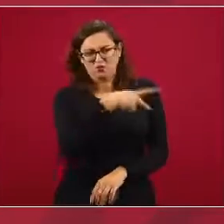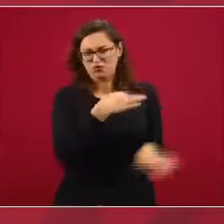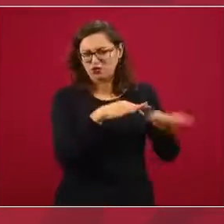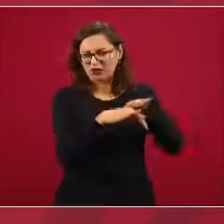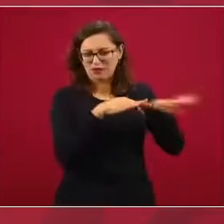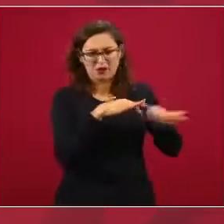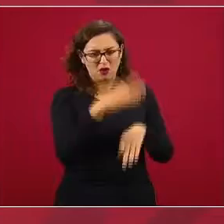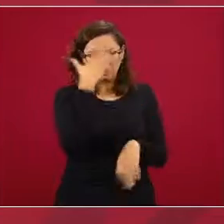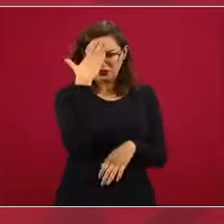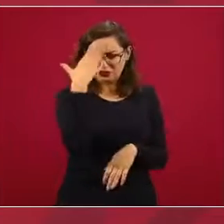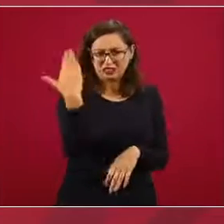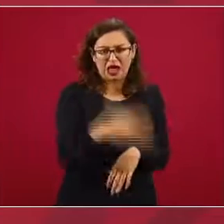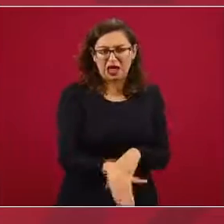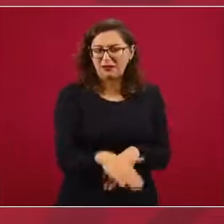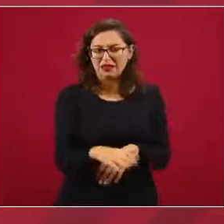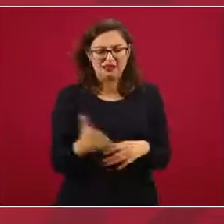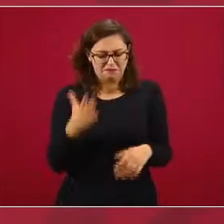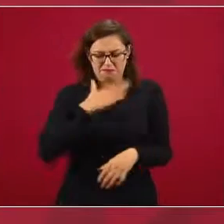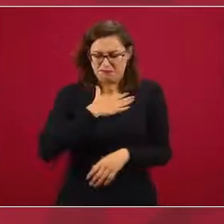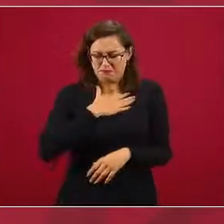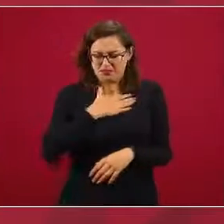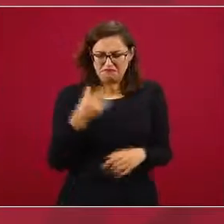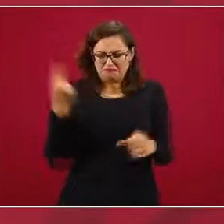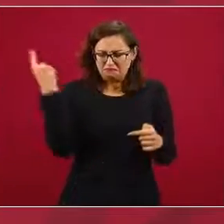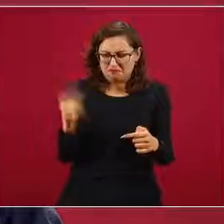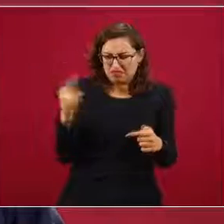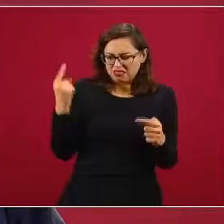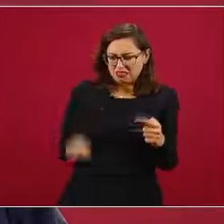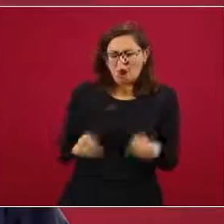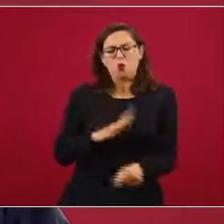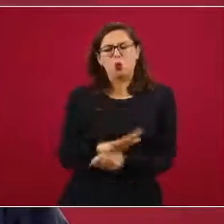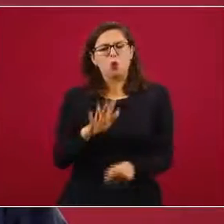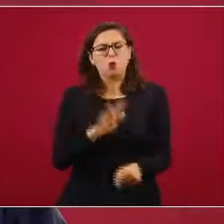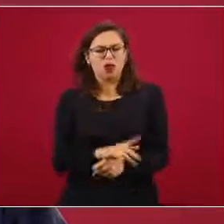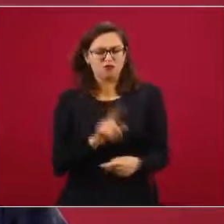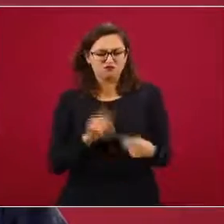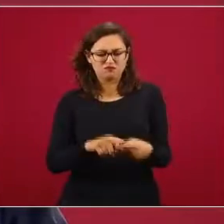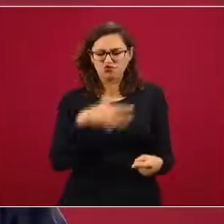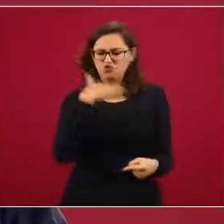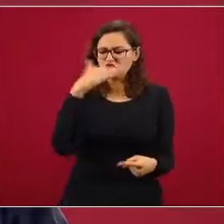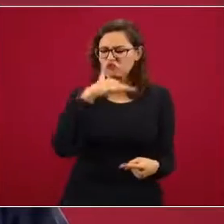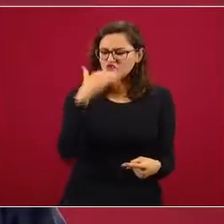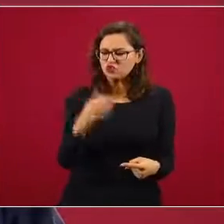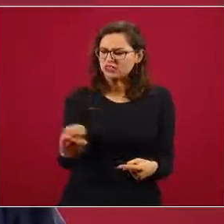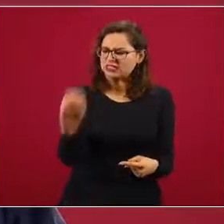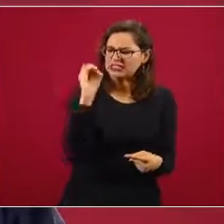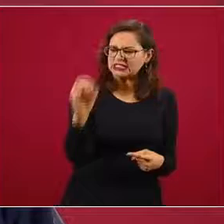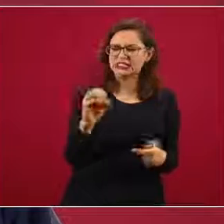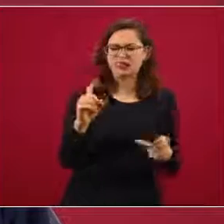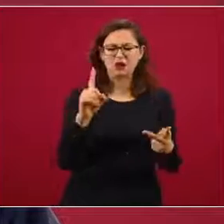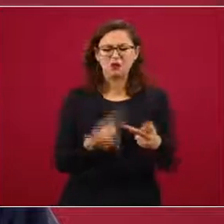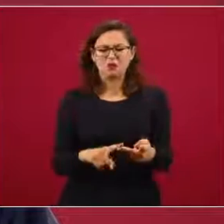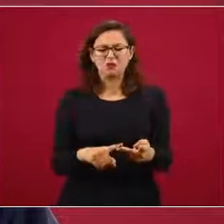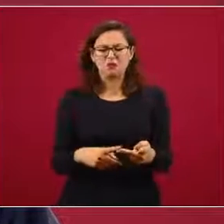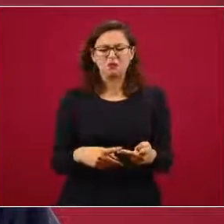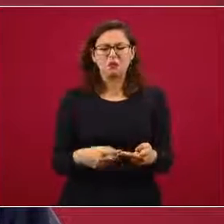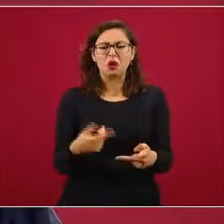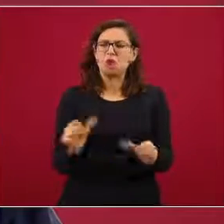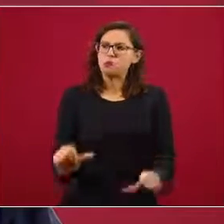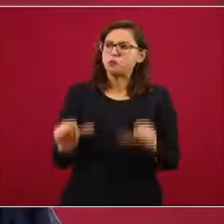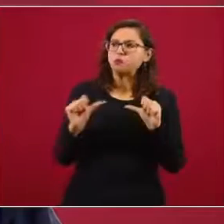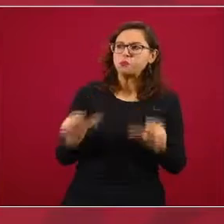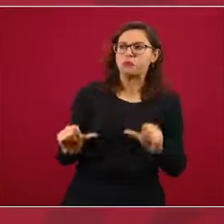Es cero corrupción y cero impunidad, y es por convicción.